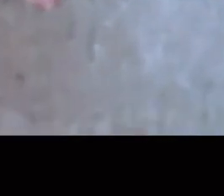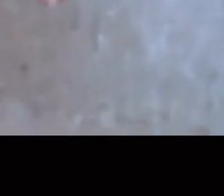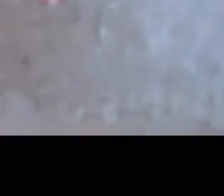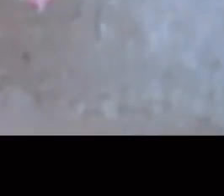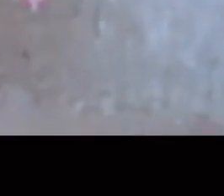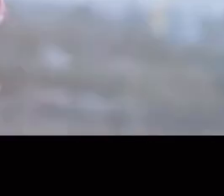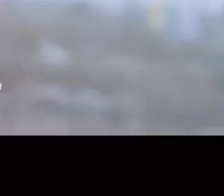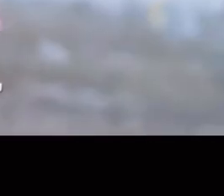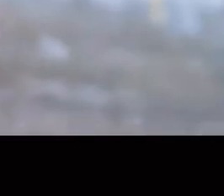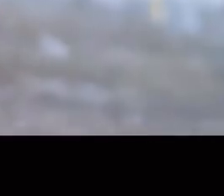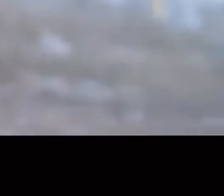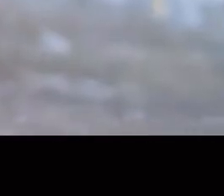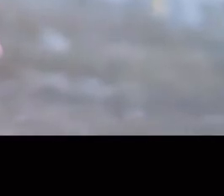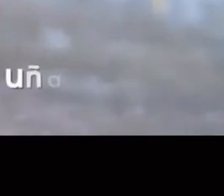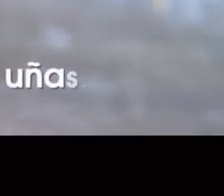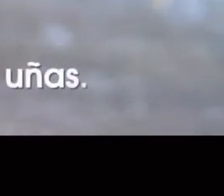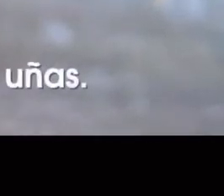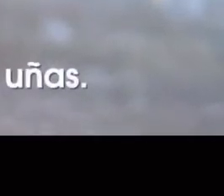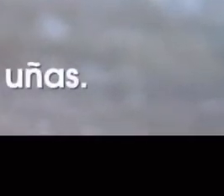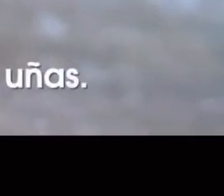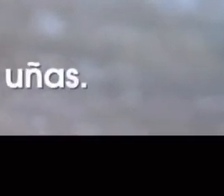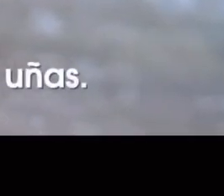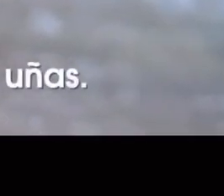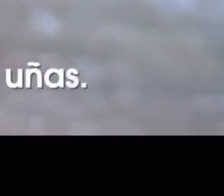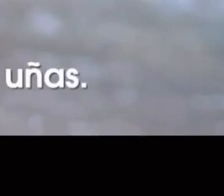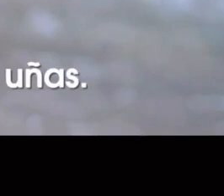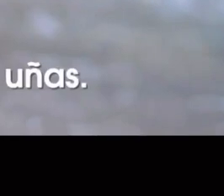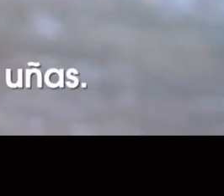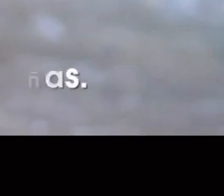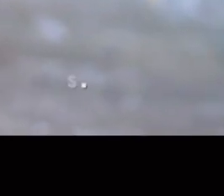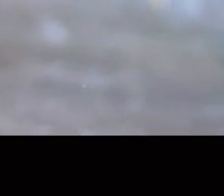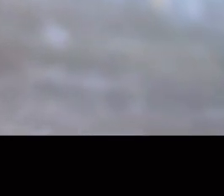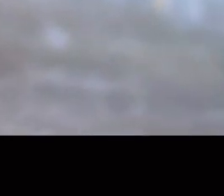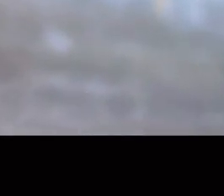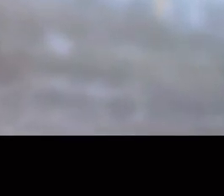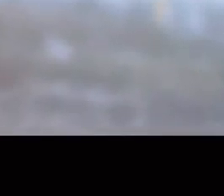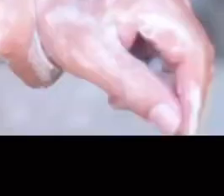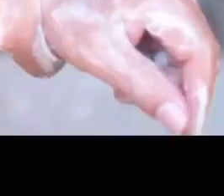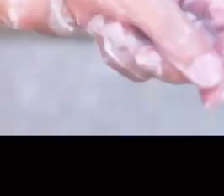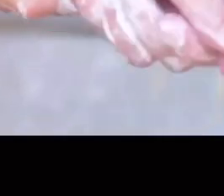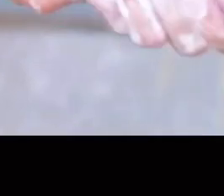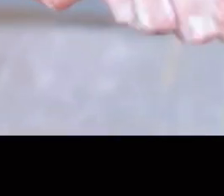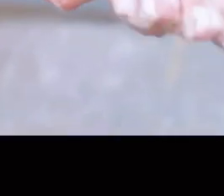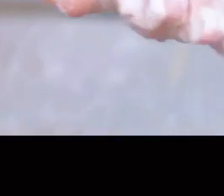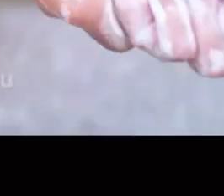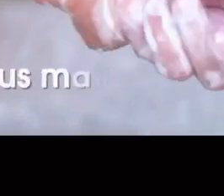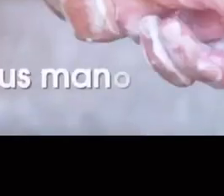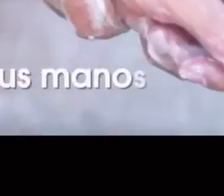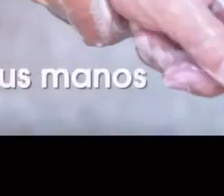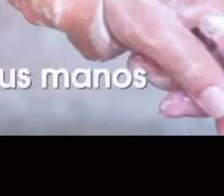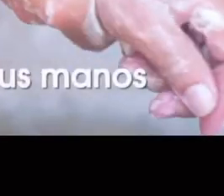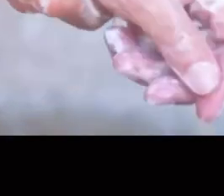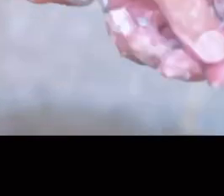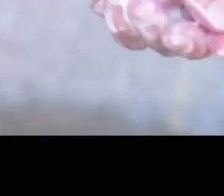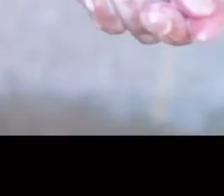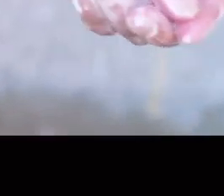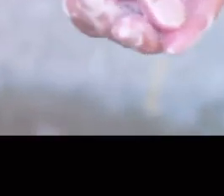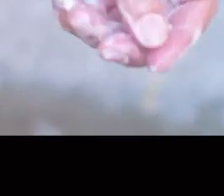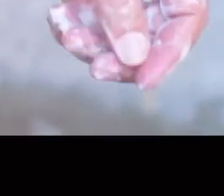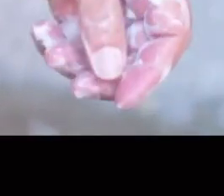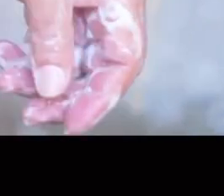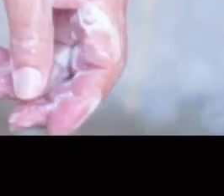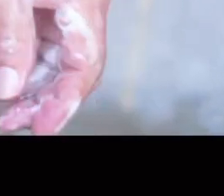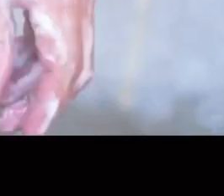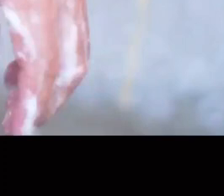y la yema de los dedos, limpiando bien, inclusive las uñas, siempre 10 veces. Ahora restrega las muñecas de tus manos